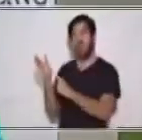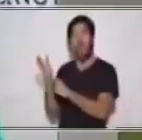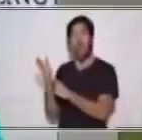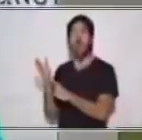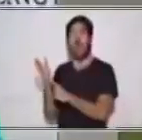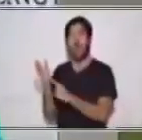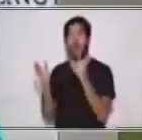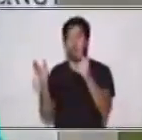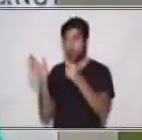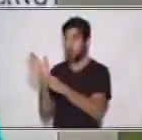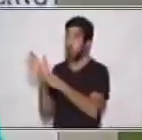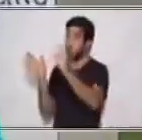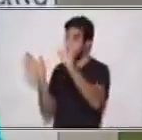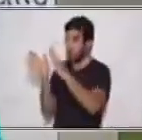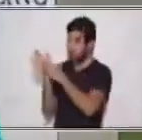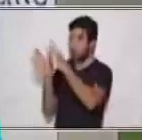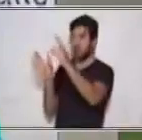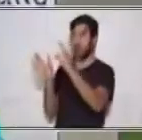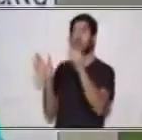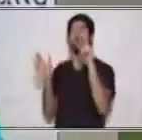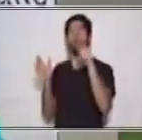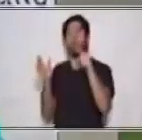ahora identificar hechos y opiniones?